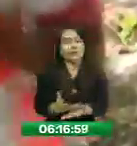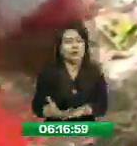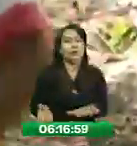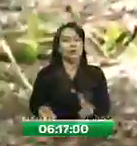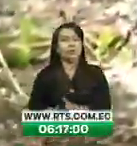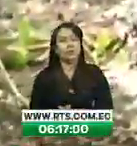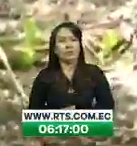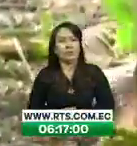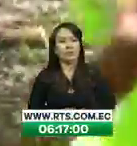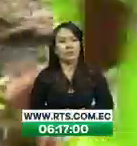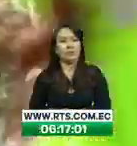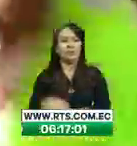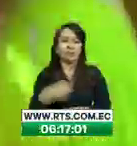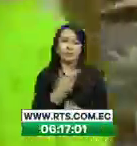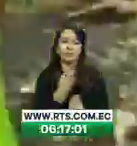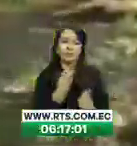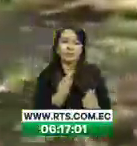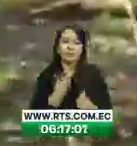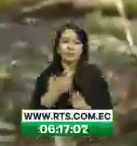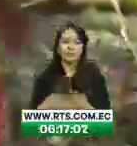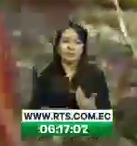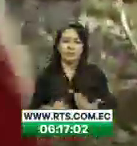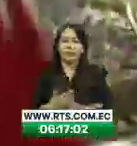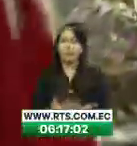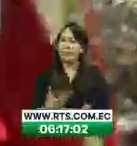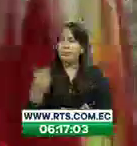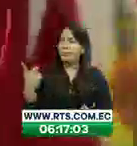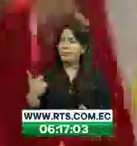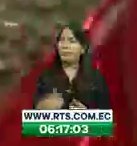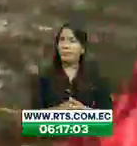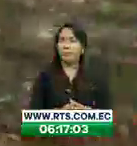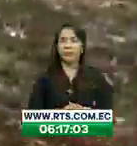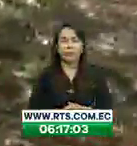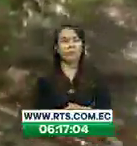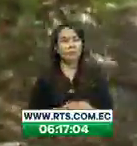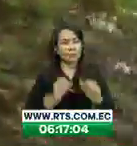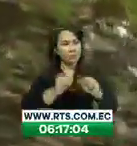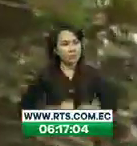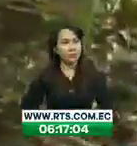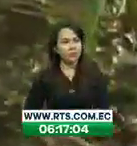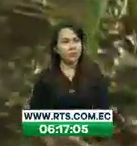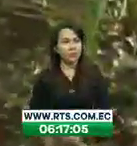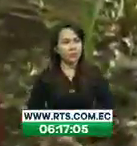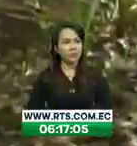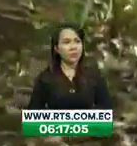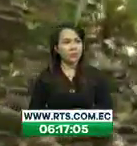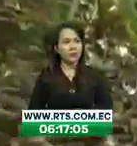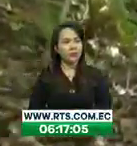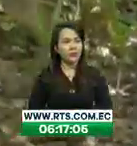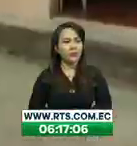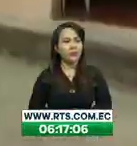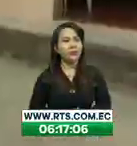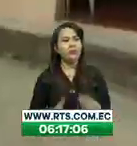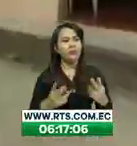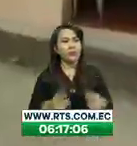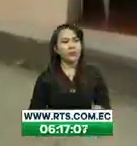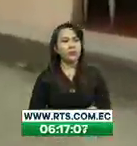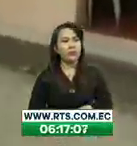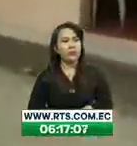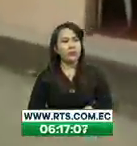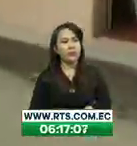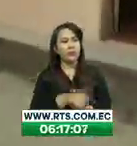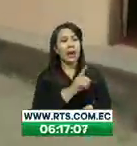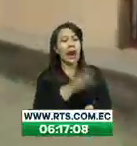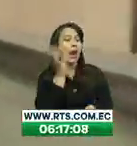y sentimiento. A través de ella nosotros bailamos y nos dirigimos hacia ustedes que son nuestro público. Y es que aquí